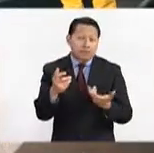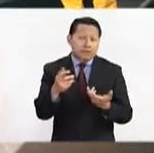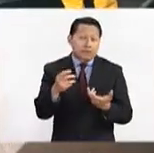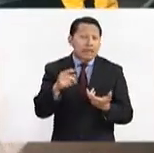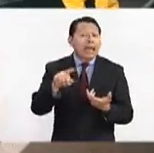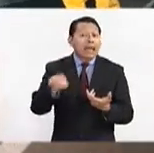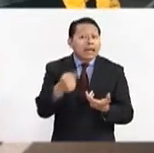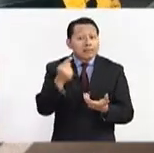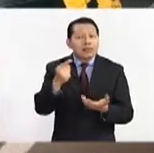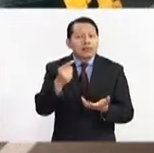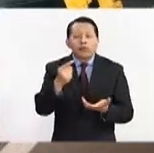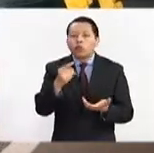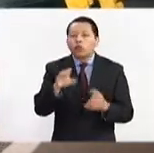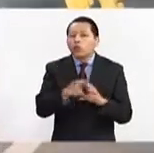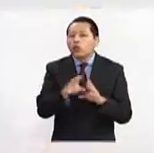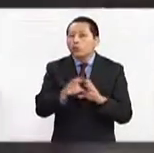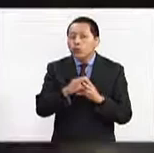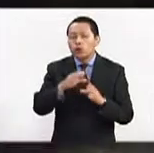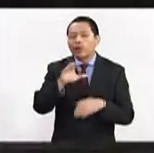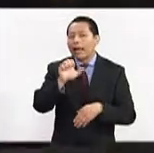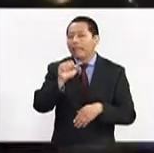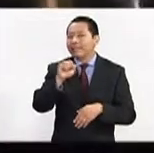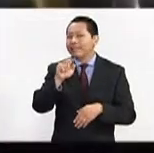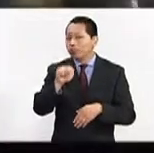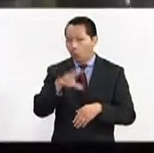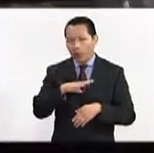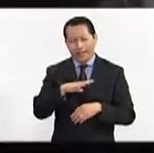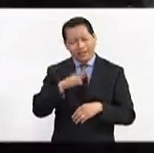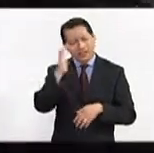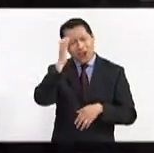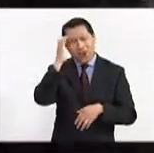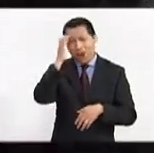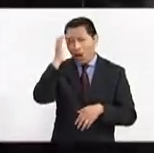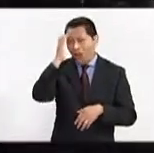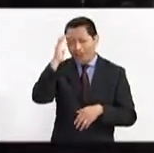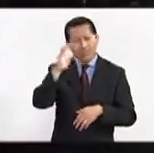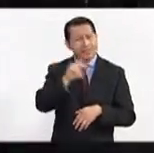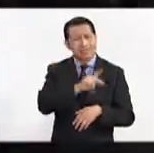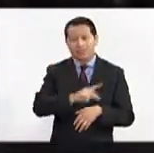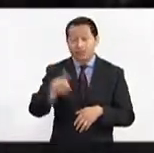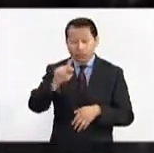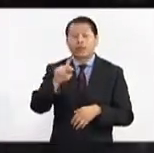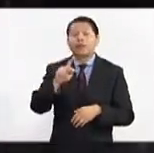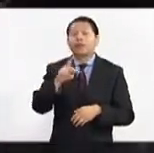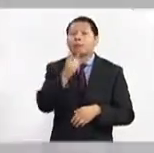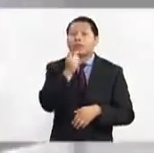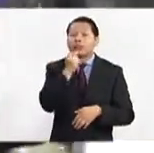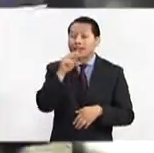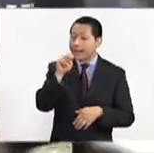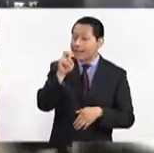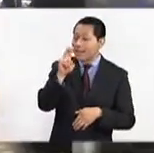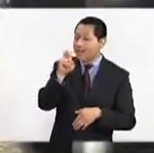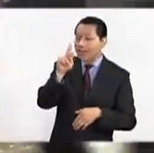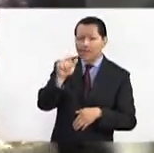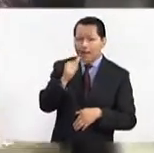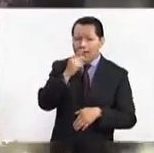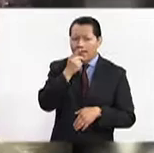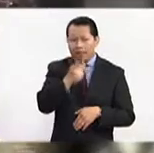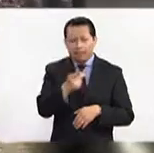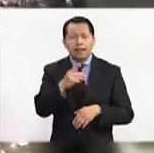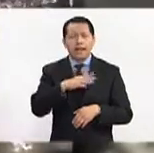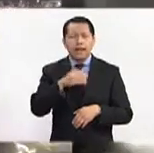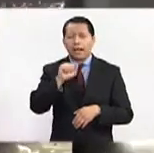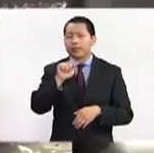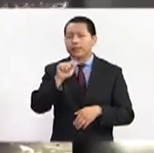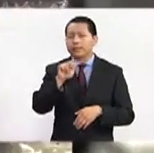de los casinos más conocidos de Las Vegas. La policía de Nevada informó que el sospechoso ya fue identificado como